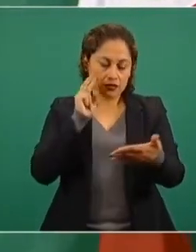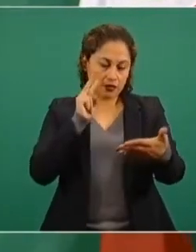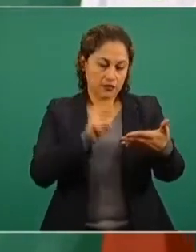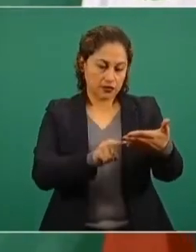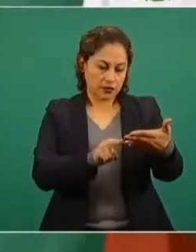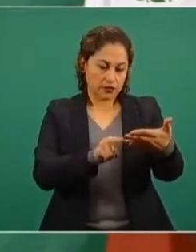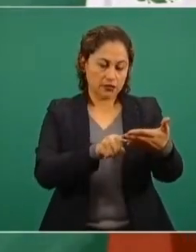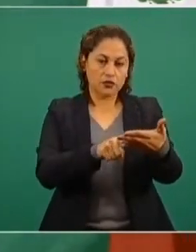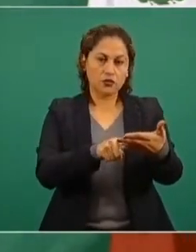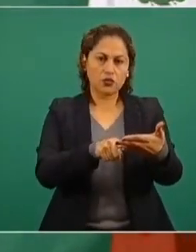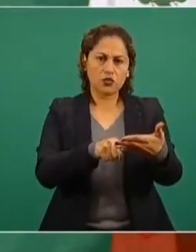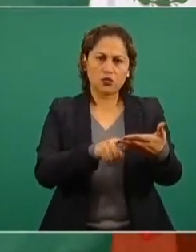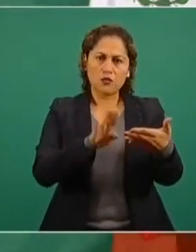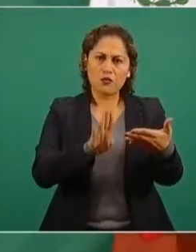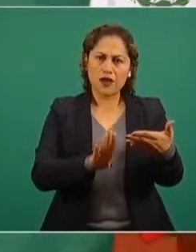mucha prepotencia,